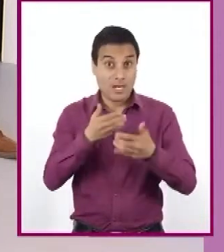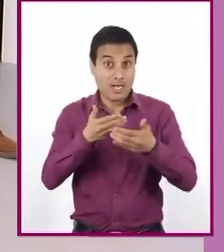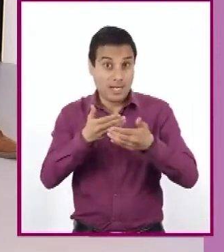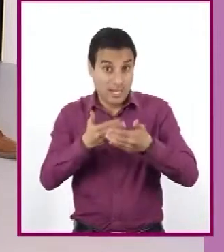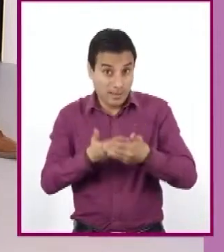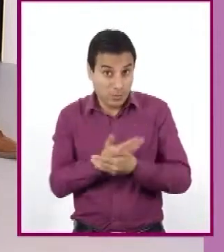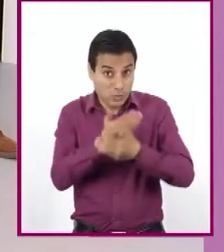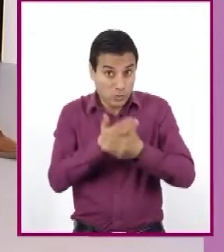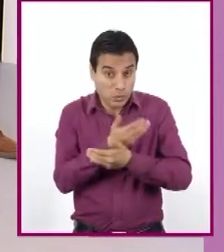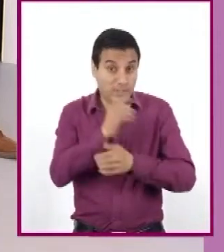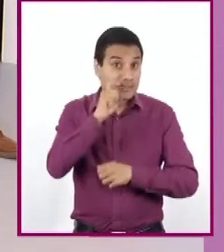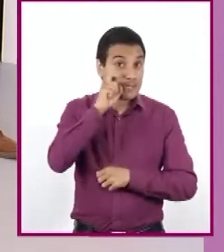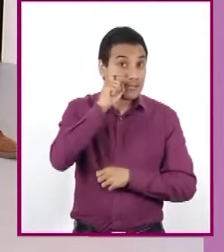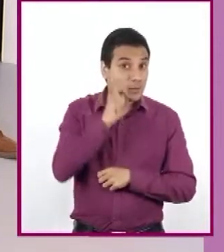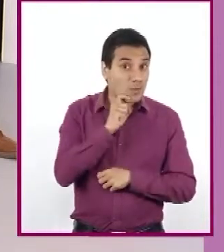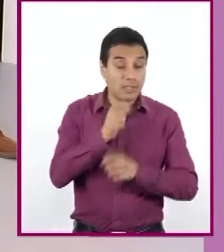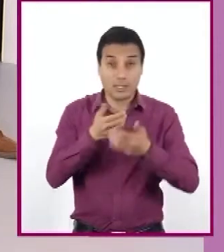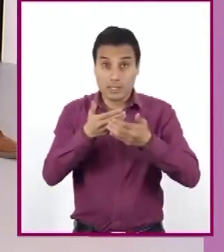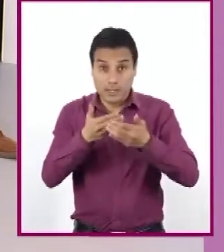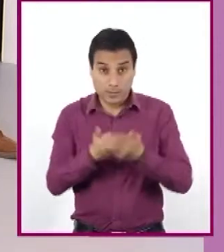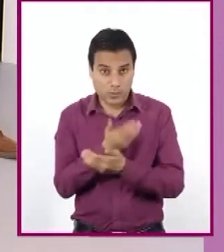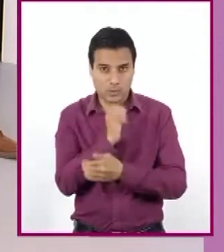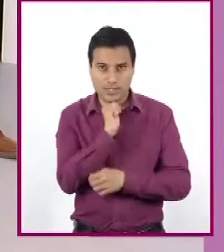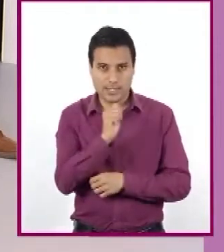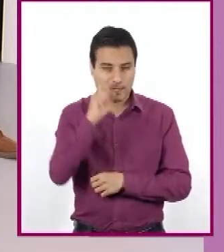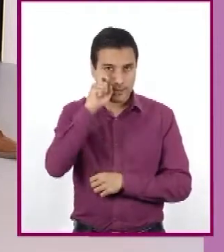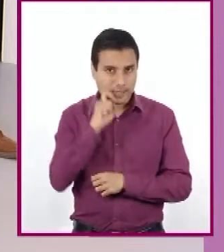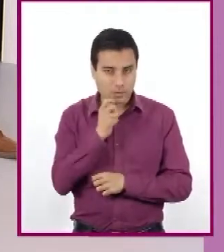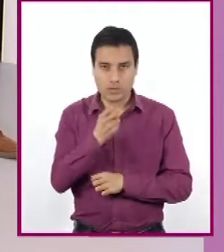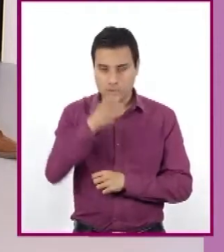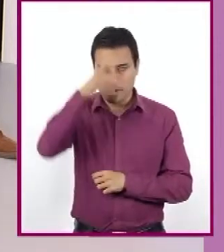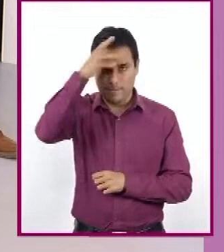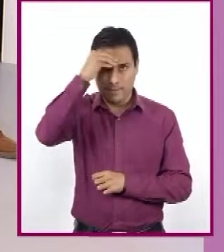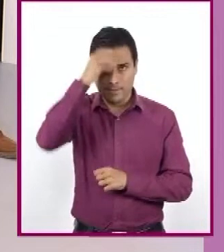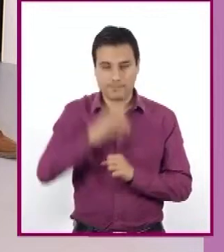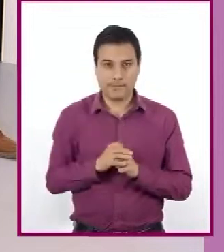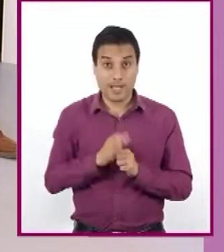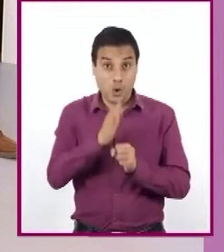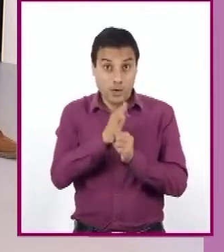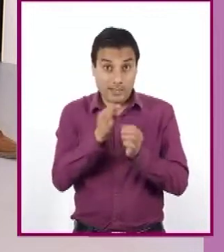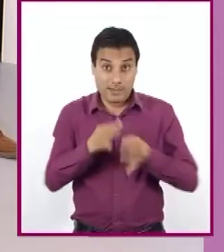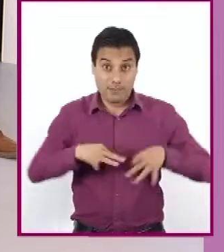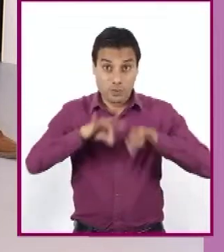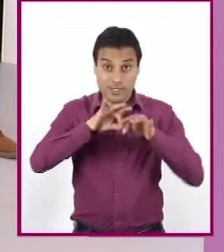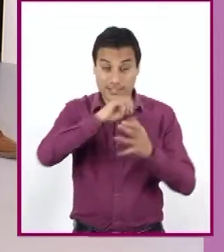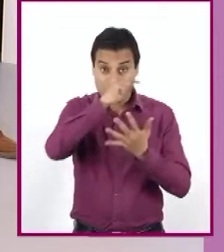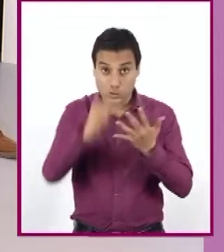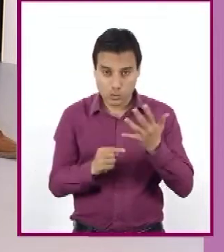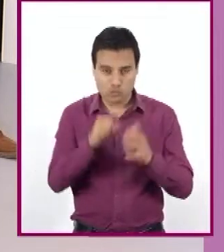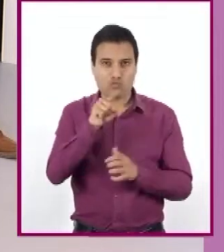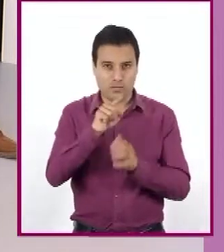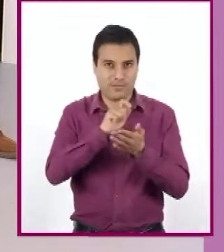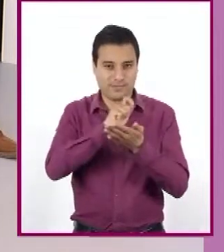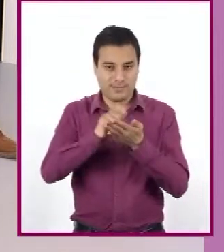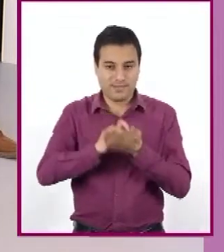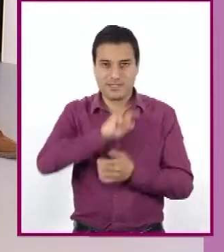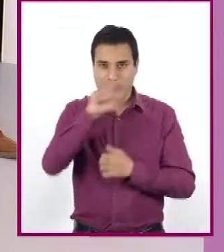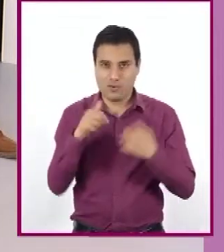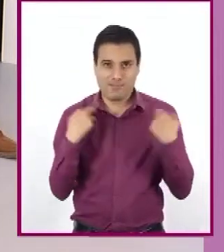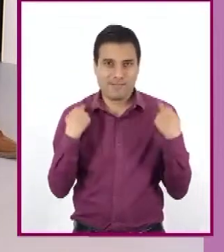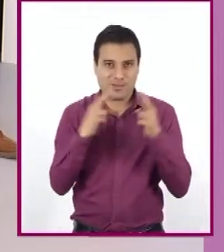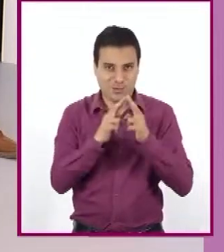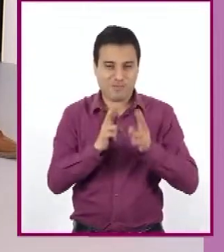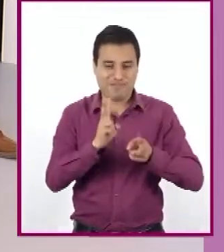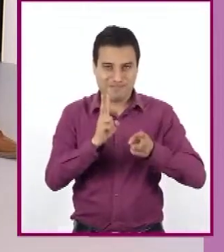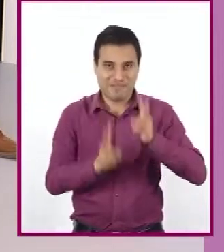asexual. Recuerden registrar los datos más relevantes de esta sesión y compartirlos con su profesora o profesor.